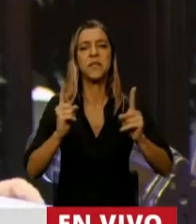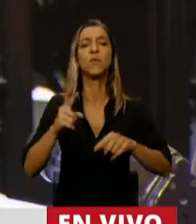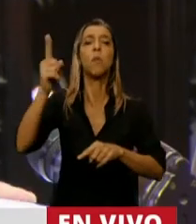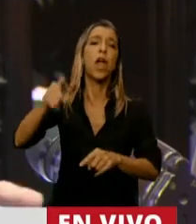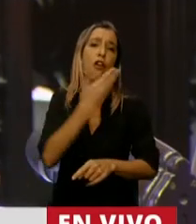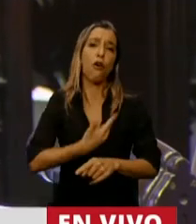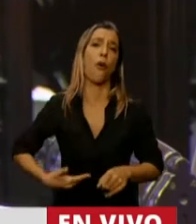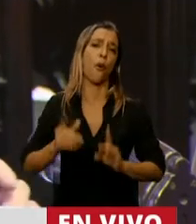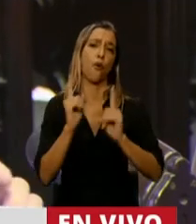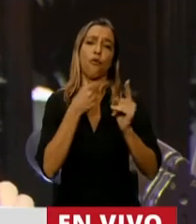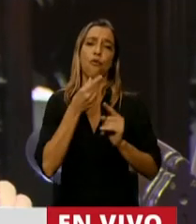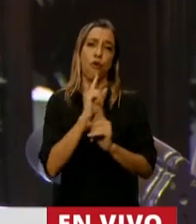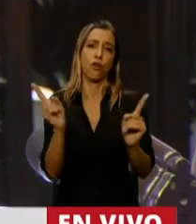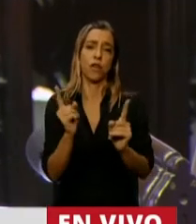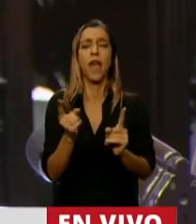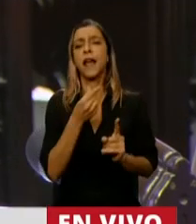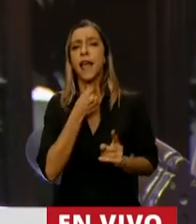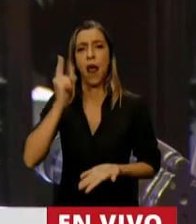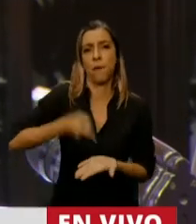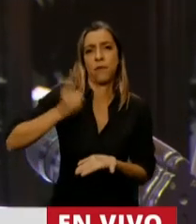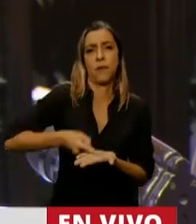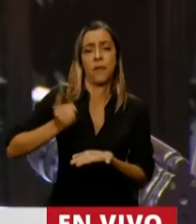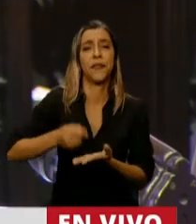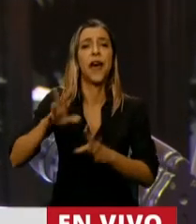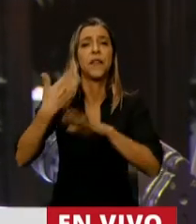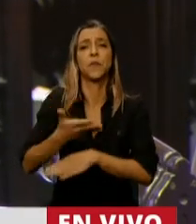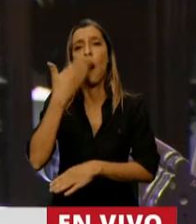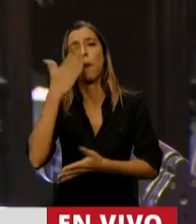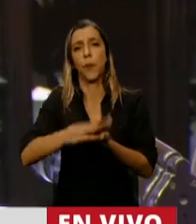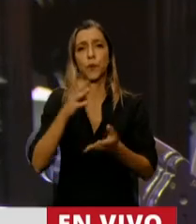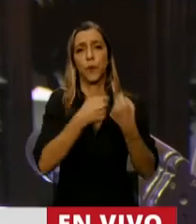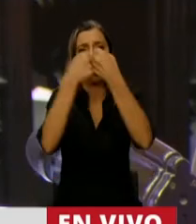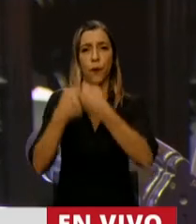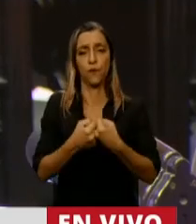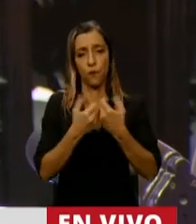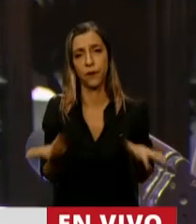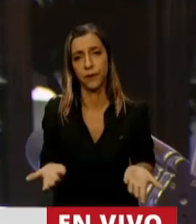imponer y hablan de consenso. Miren, nosotros